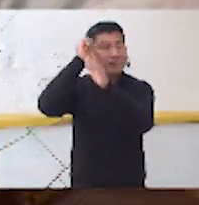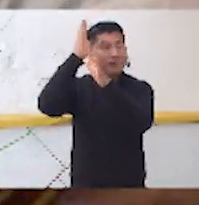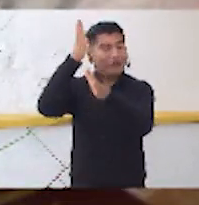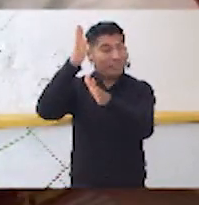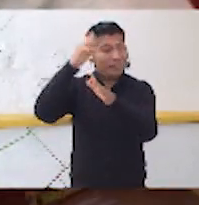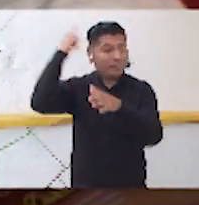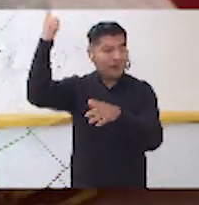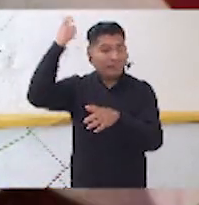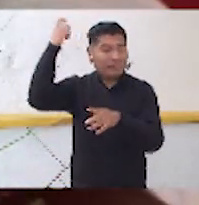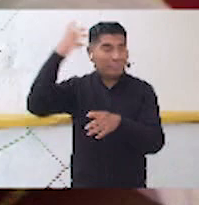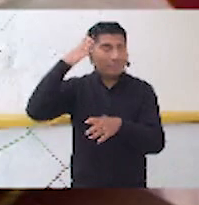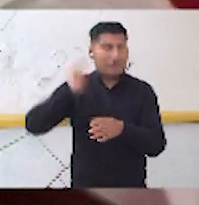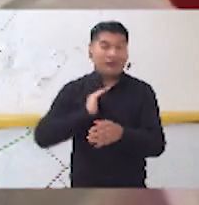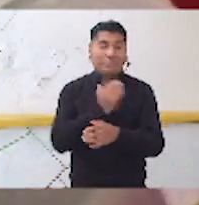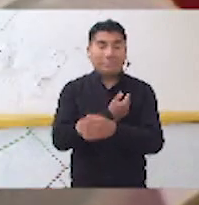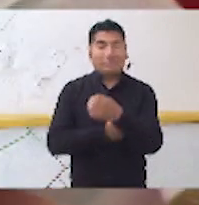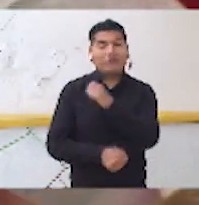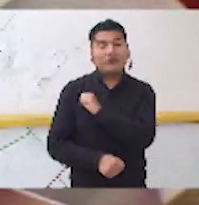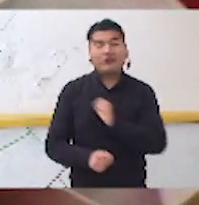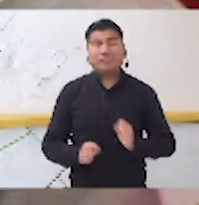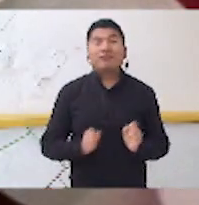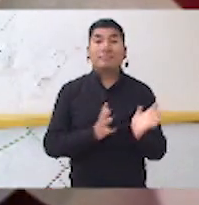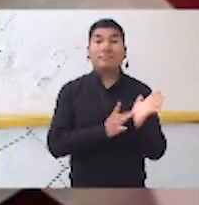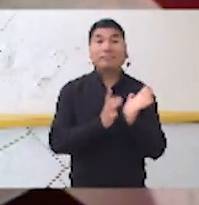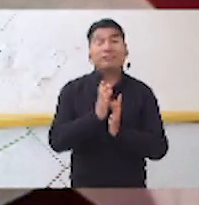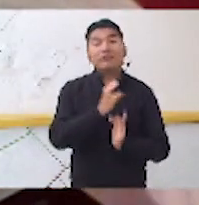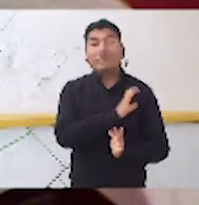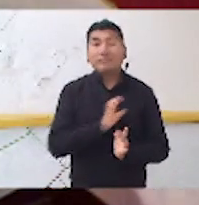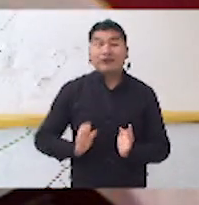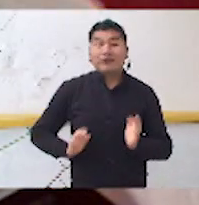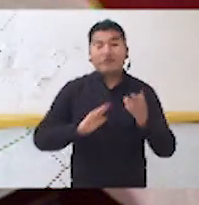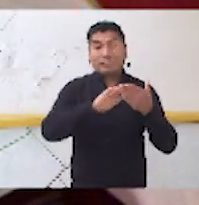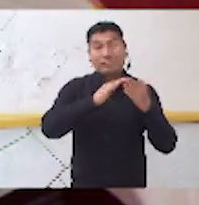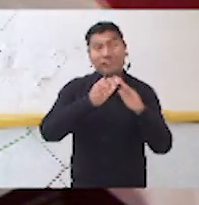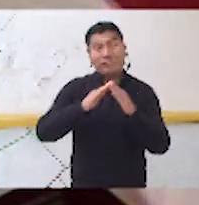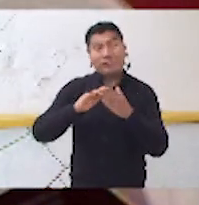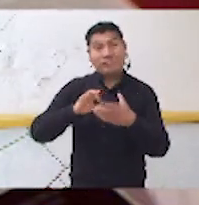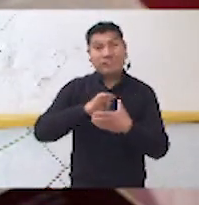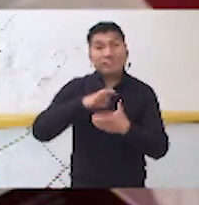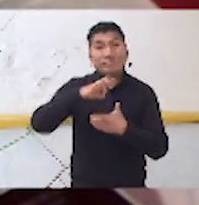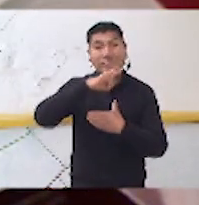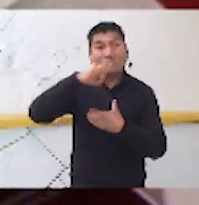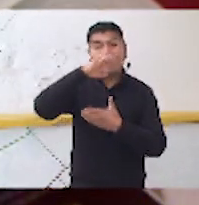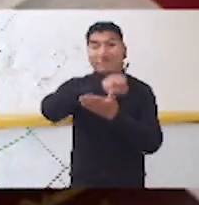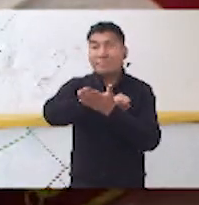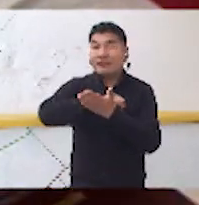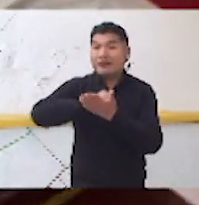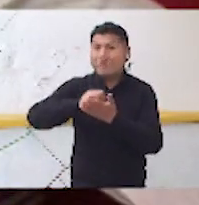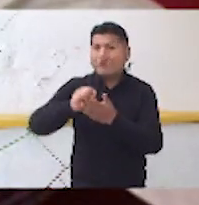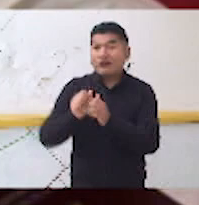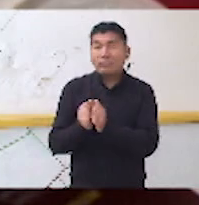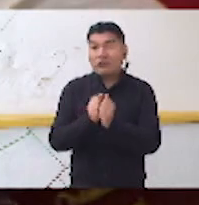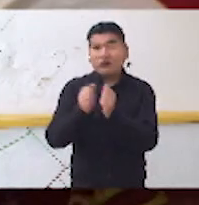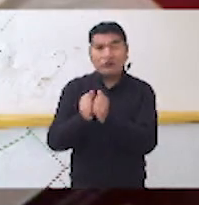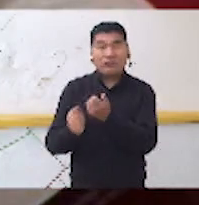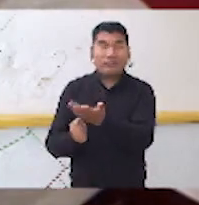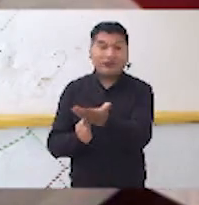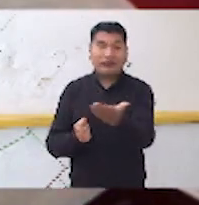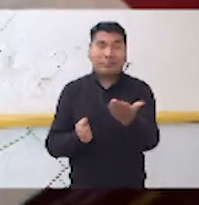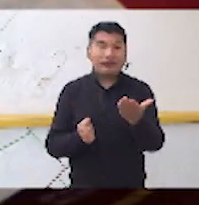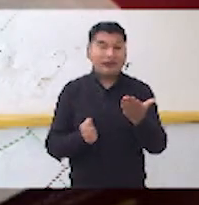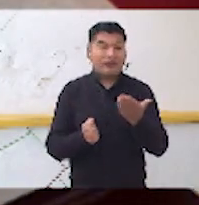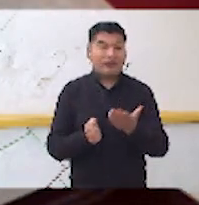la gracia de nuestro Señor Jesucristo, la comunión del Espíritu Santo esté con todos